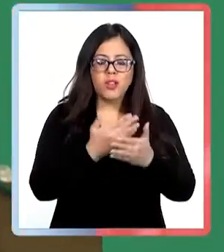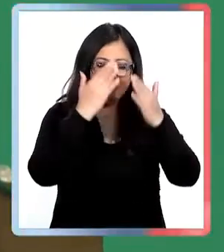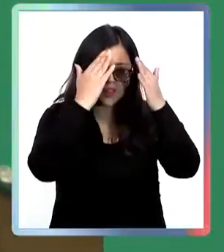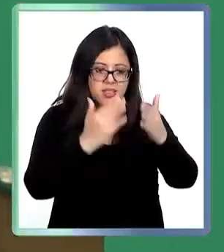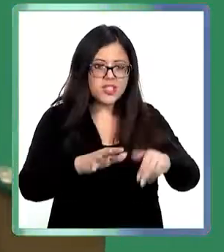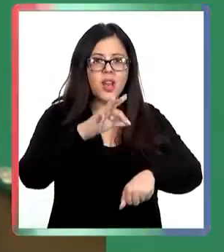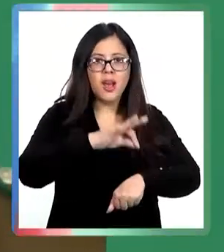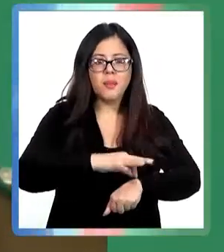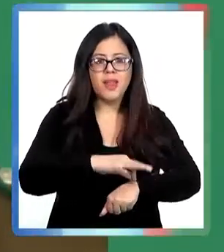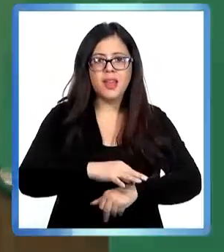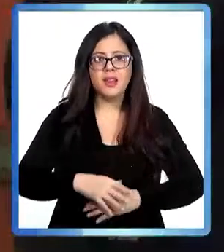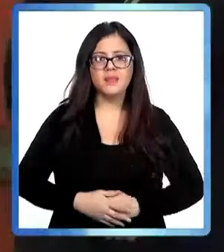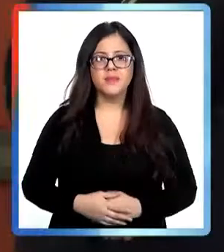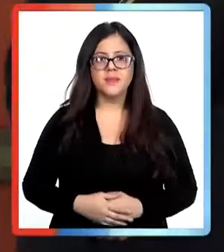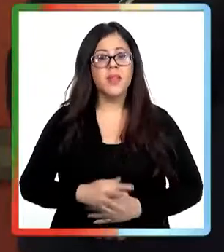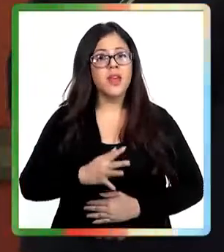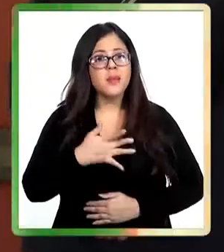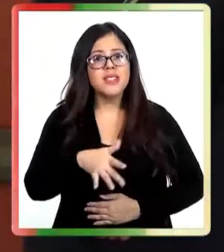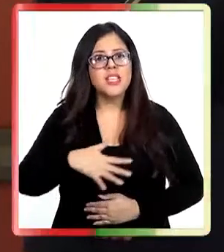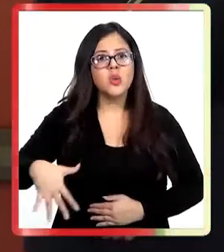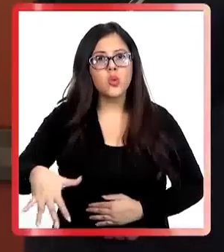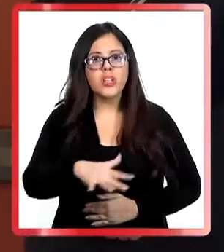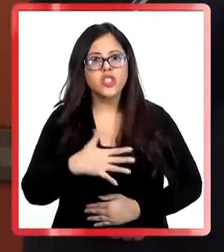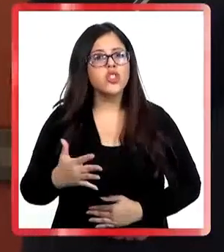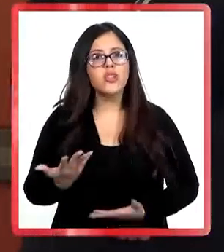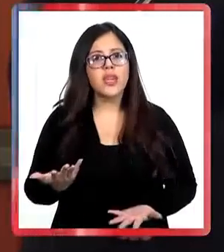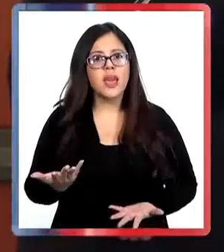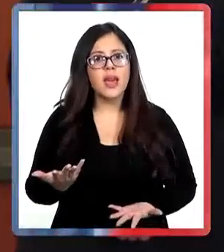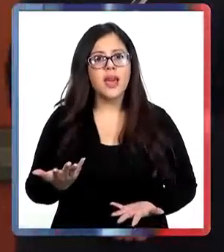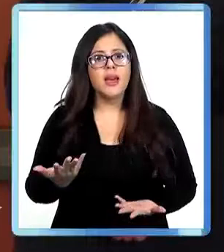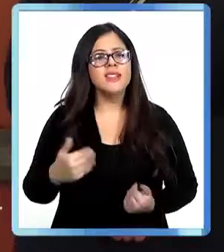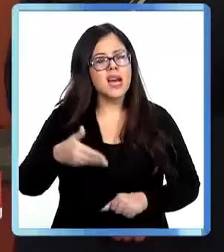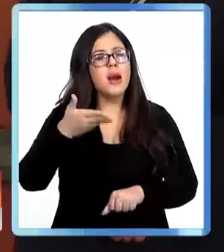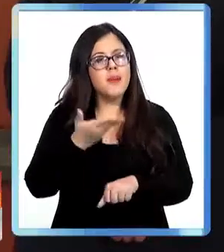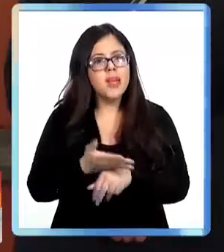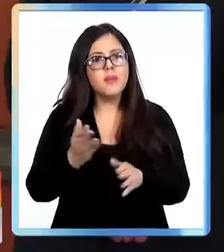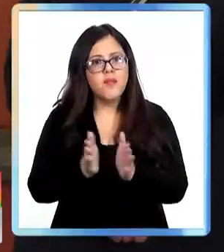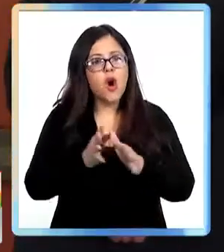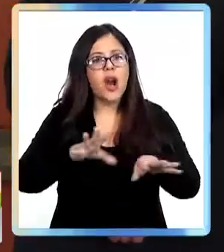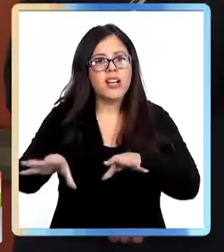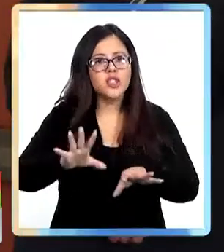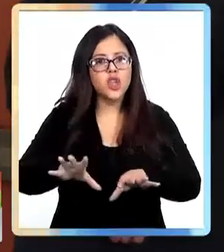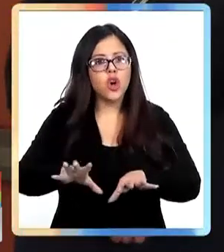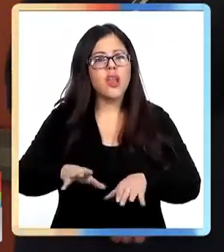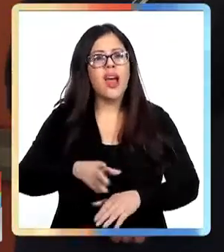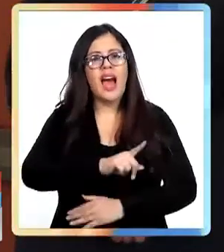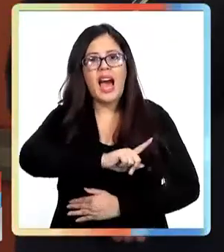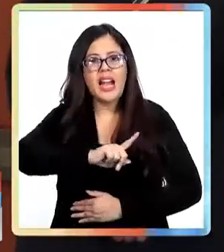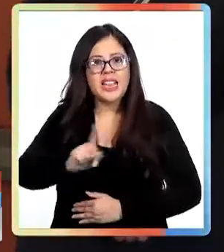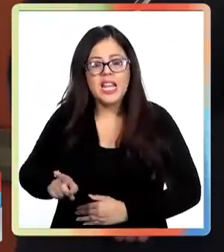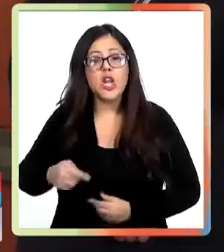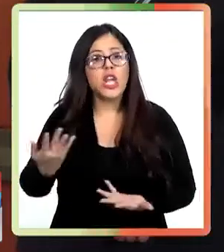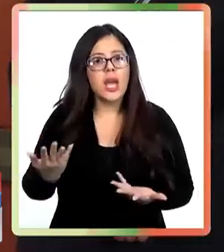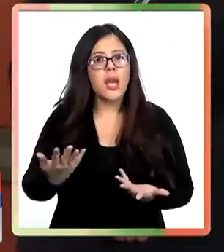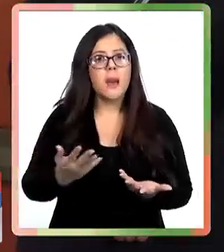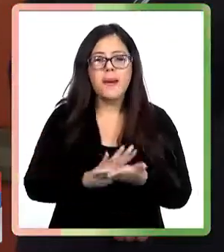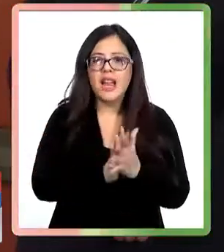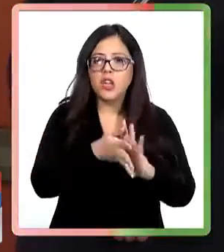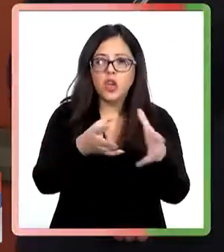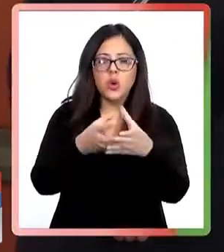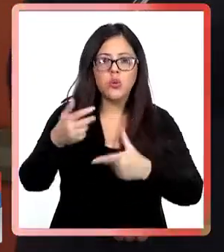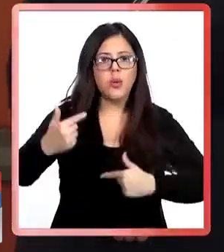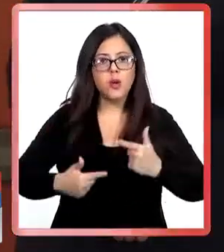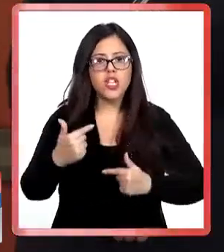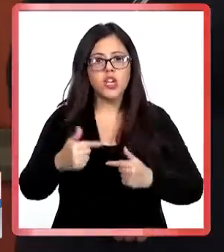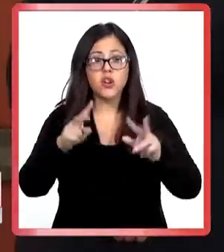recibía atención médica. Este lamentable hecho tiene que ser un refuerzo y un llamado a la acción inmediata para todos los sectores